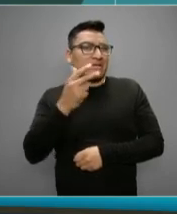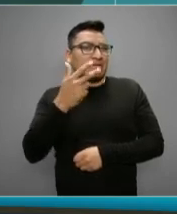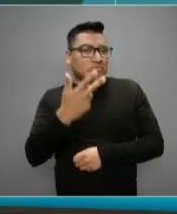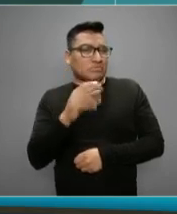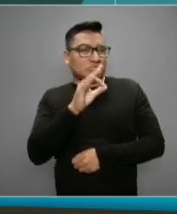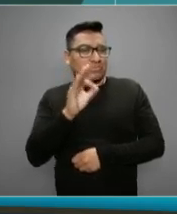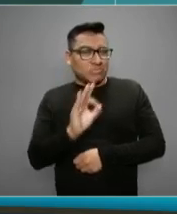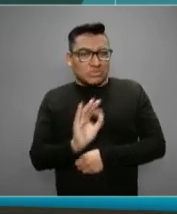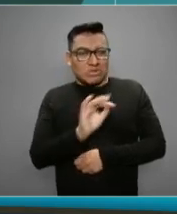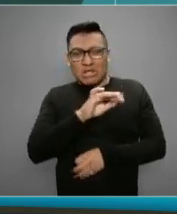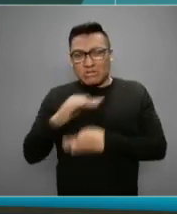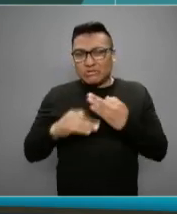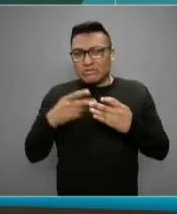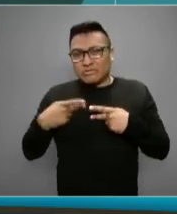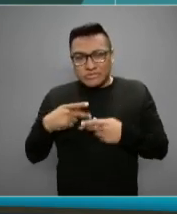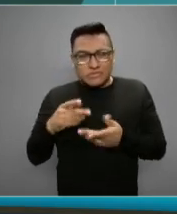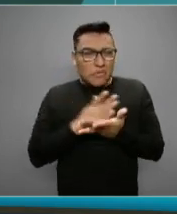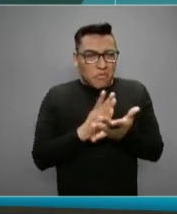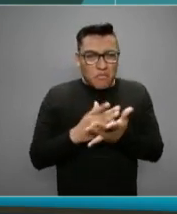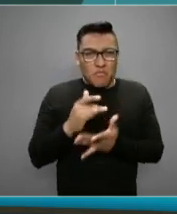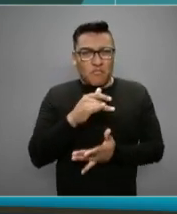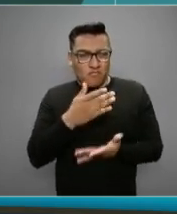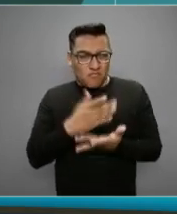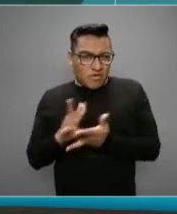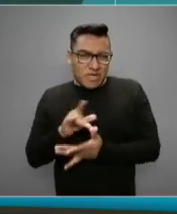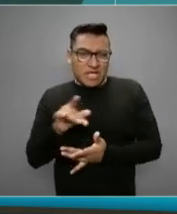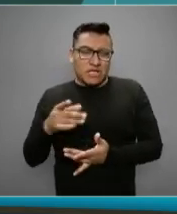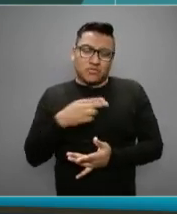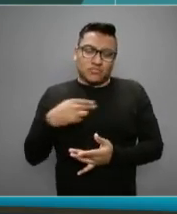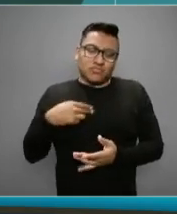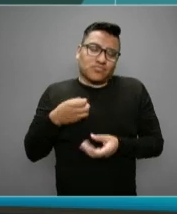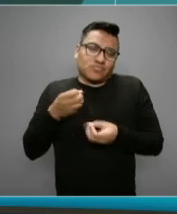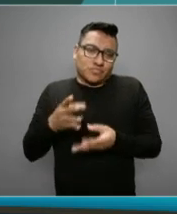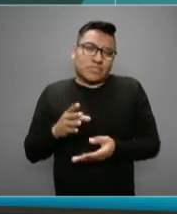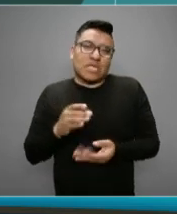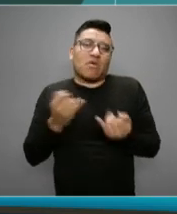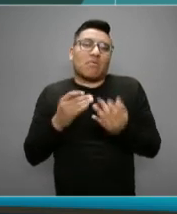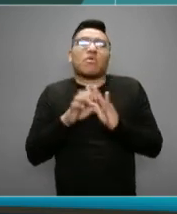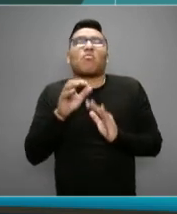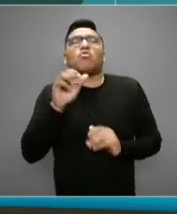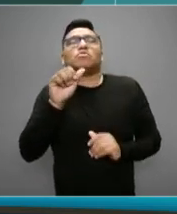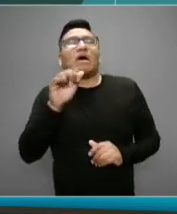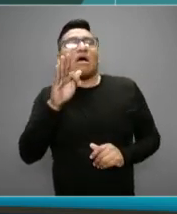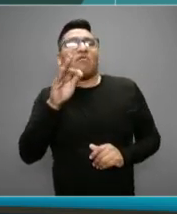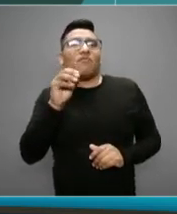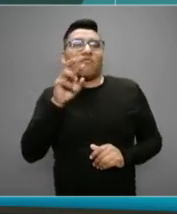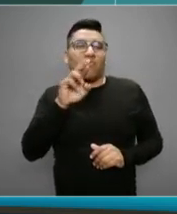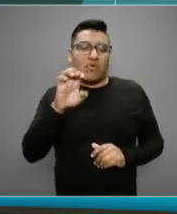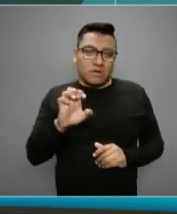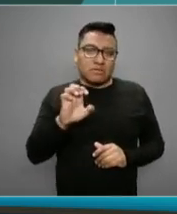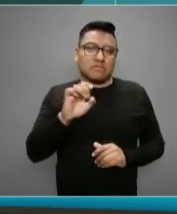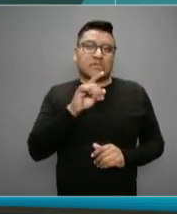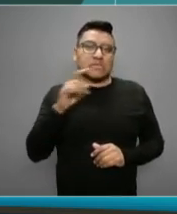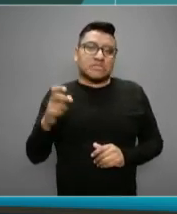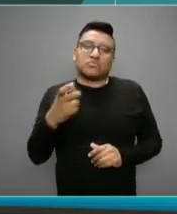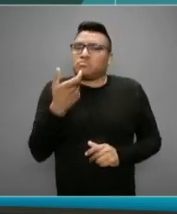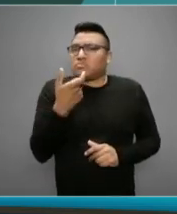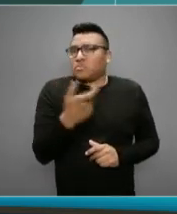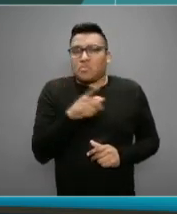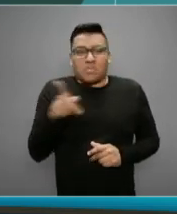no sacaron un crédito en el Infonavit. Eso es mucho más de lo que dio el promedio, por ejemplo, de las Afores, y es un dinero que está ahí para